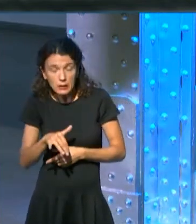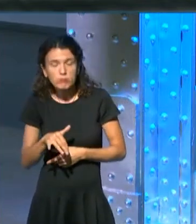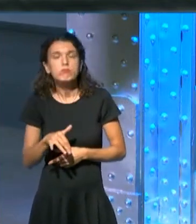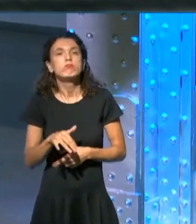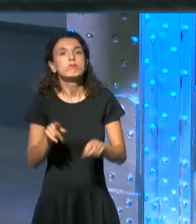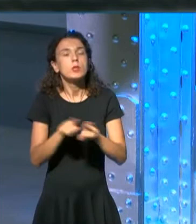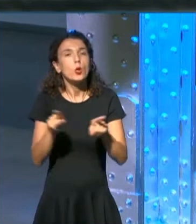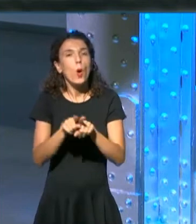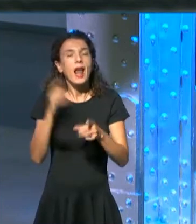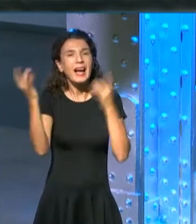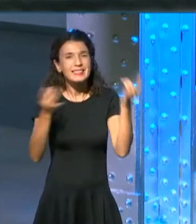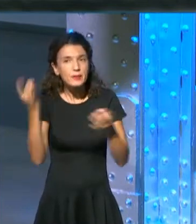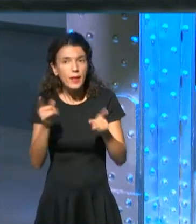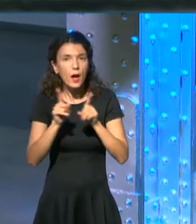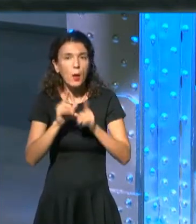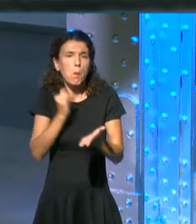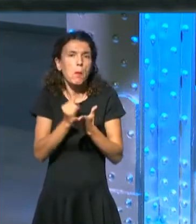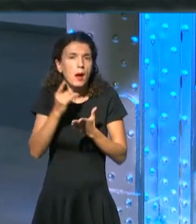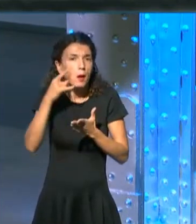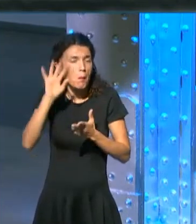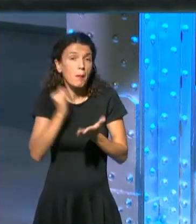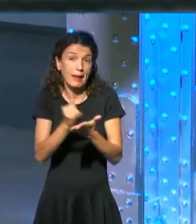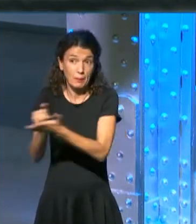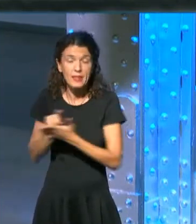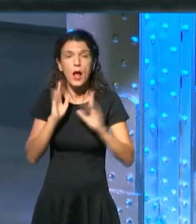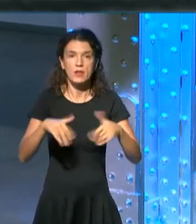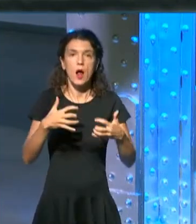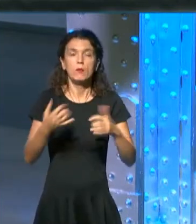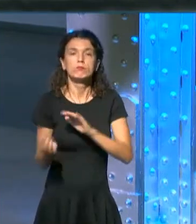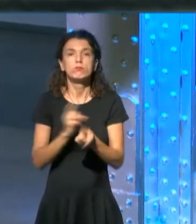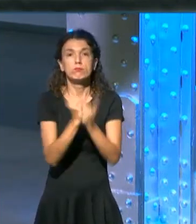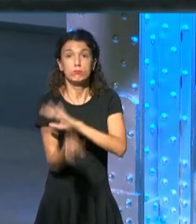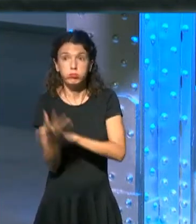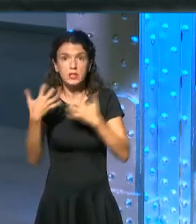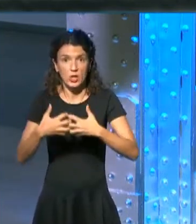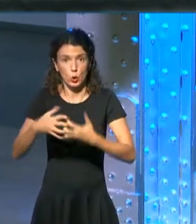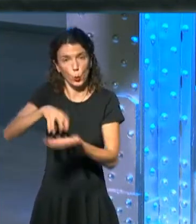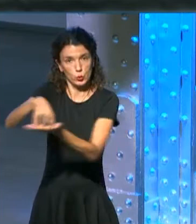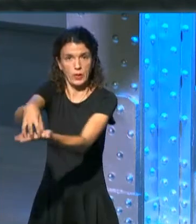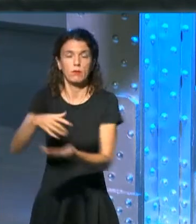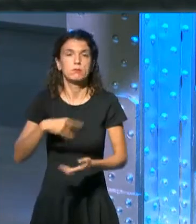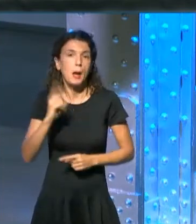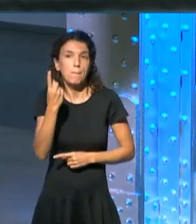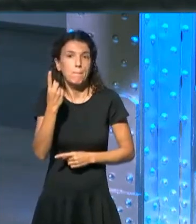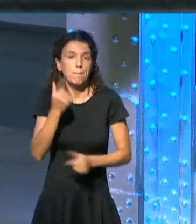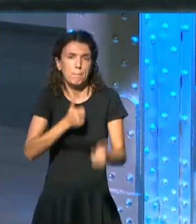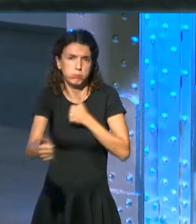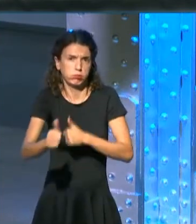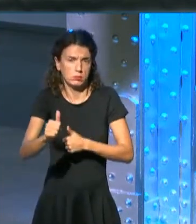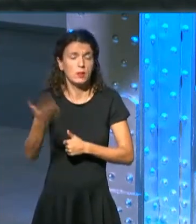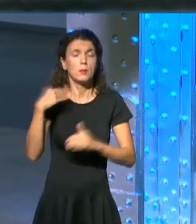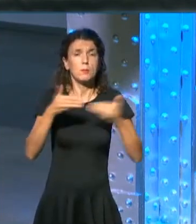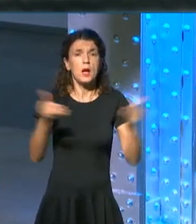una actividad experimental y empezó a convertirse en una industria, y las primeras pioneras, porque además inicialmente